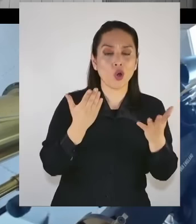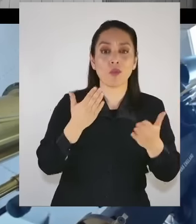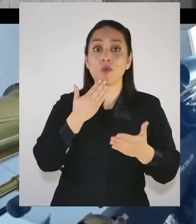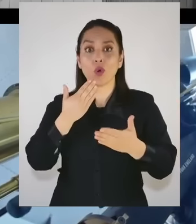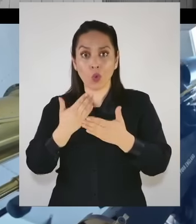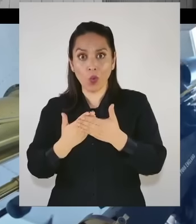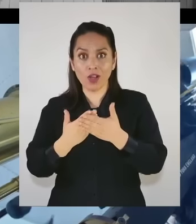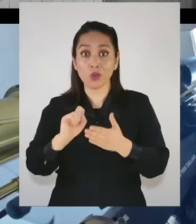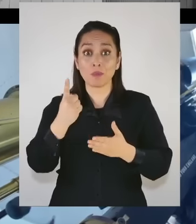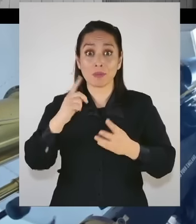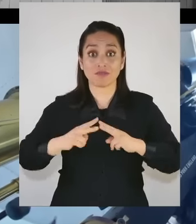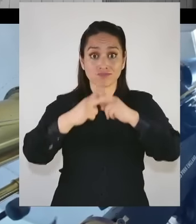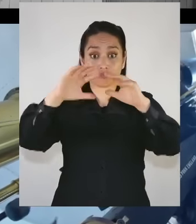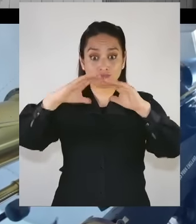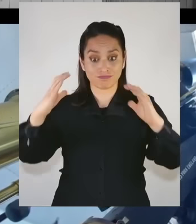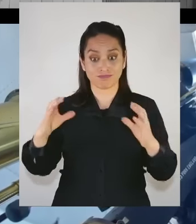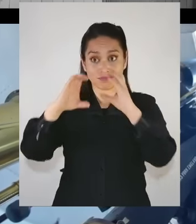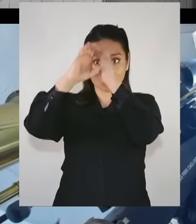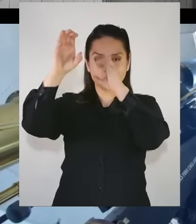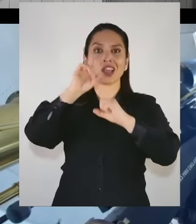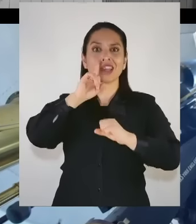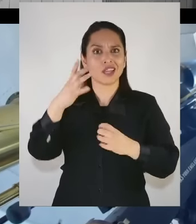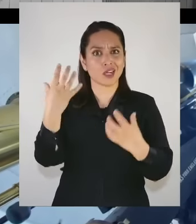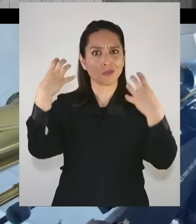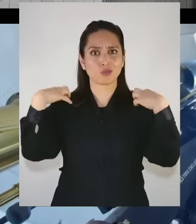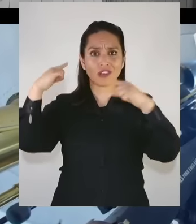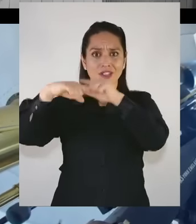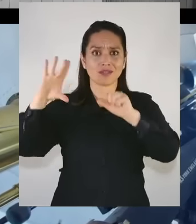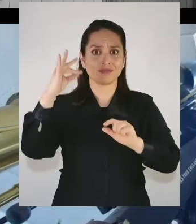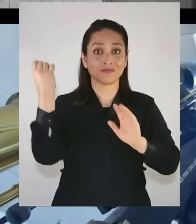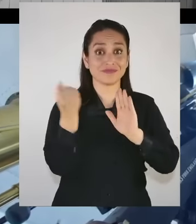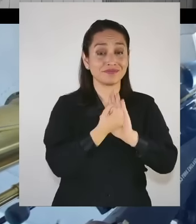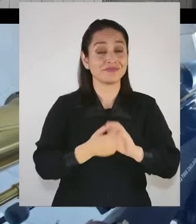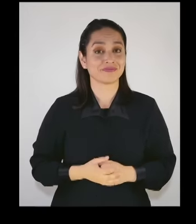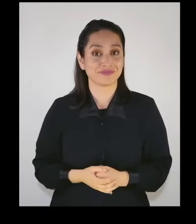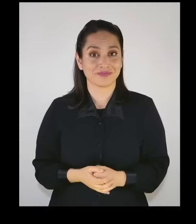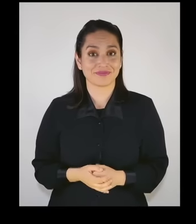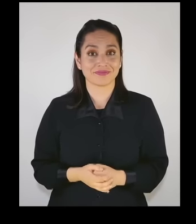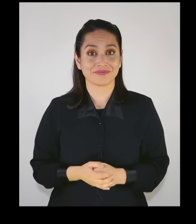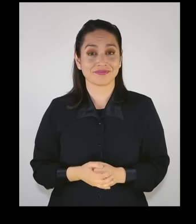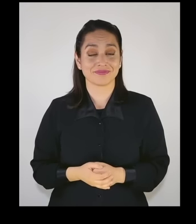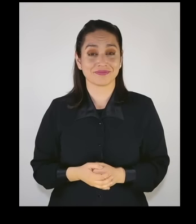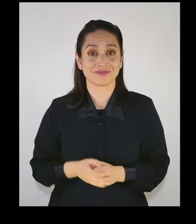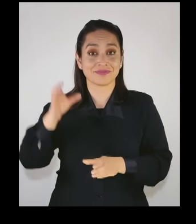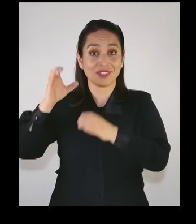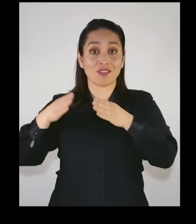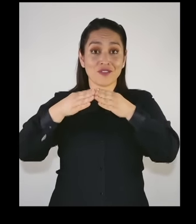cuándo se levantó el primer observatorio? ¿Quién estuvo detrás de este importante hito?